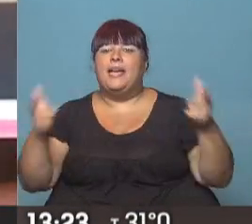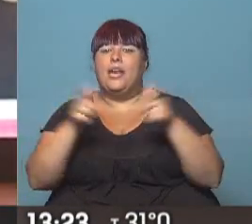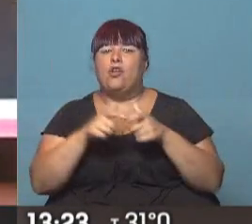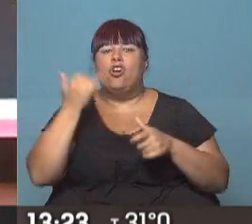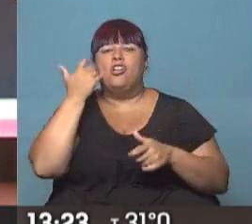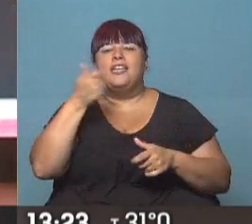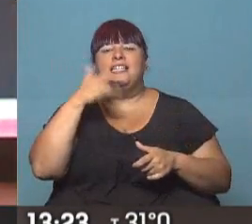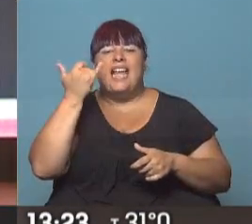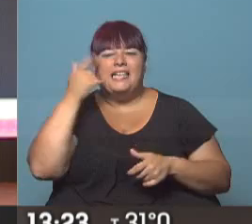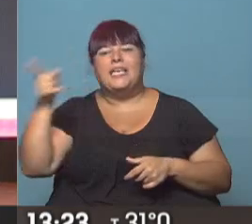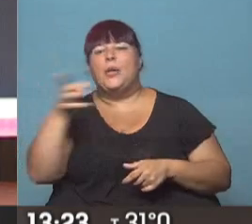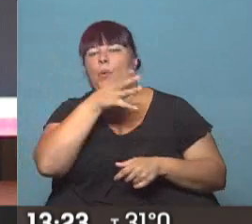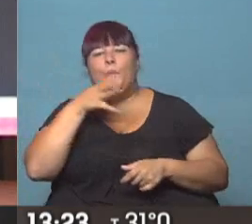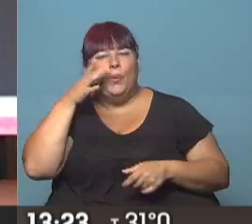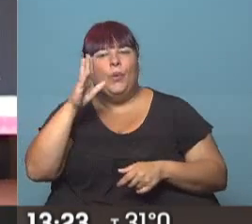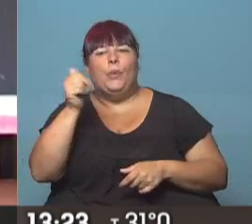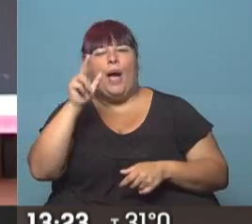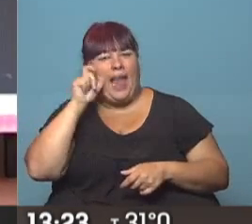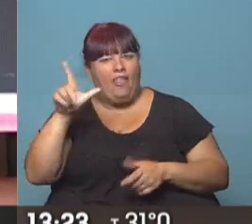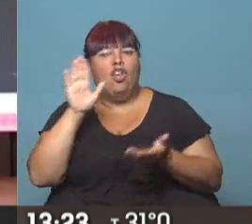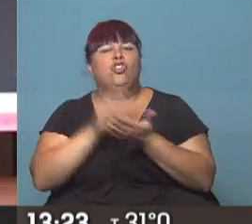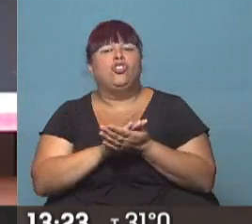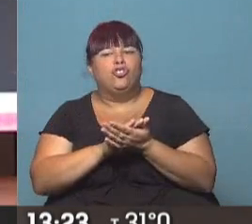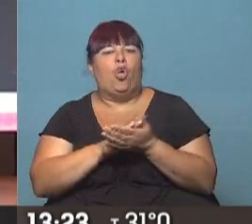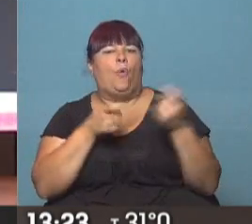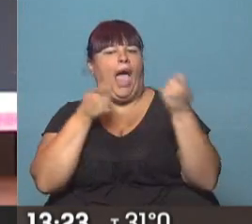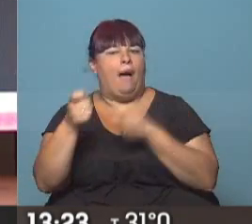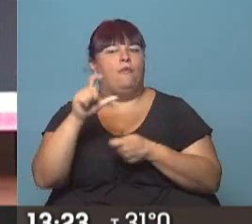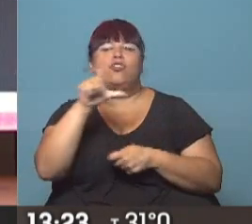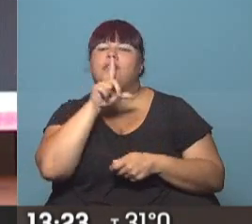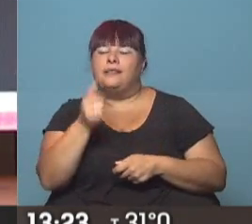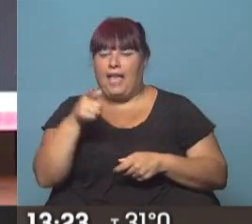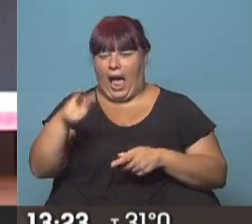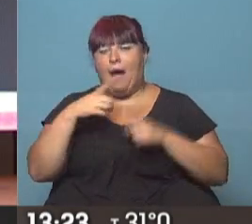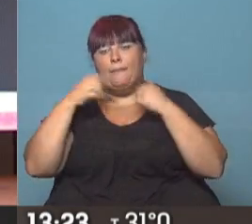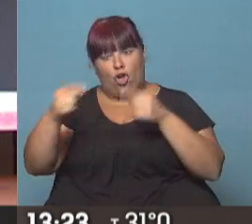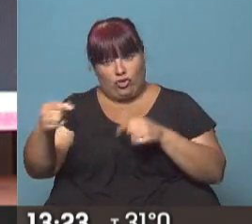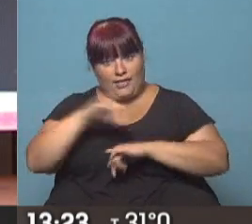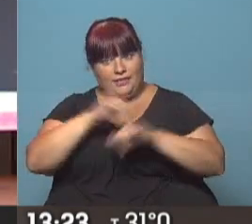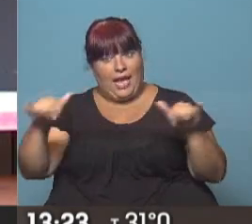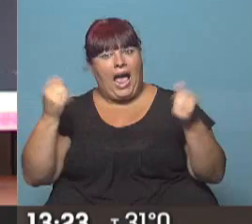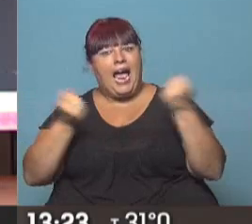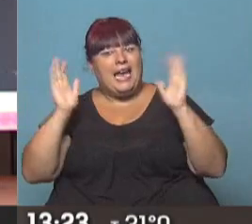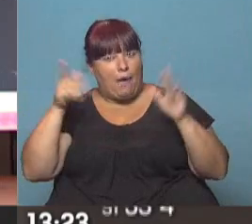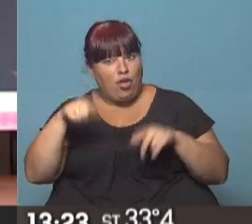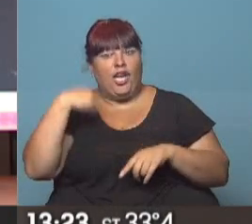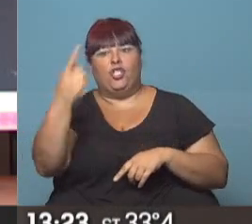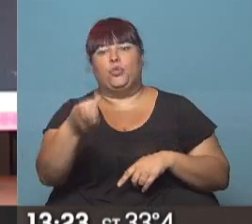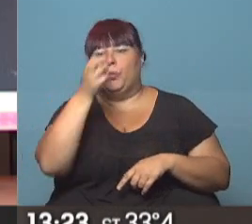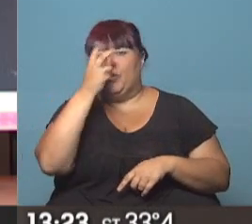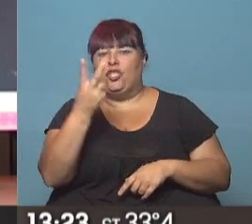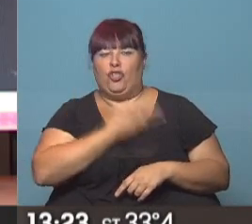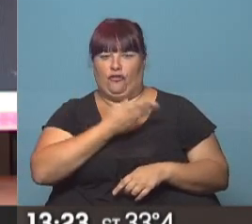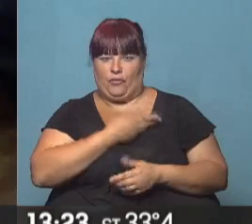Hugo Yasky y Roberto Baradel. Es en el marco del apoyo de la CTA a la protesta anunciada por camioneros para el próximo 22